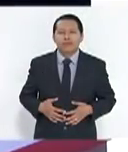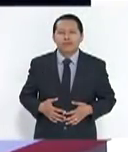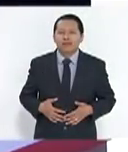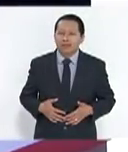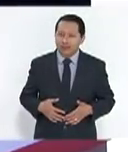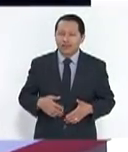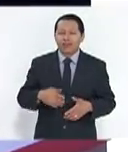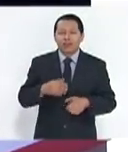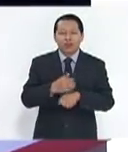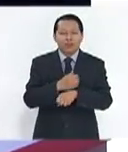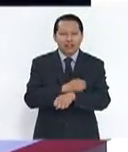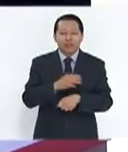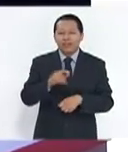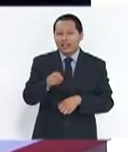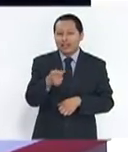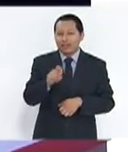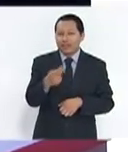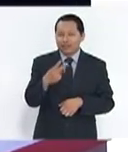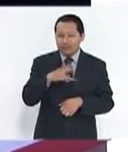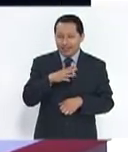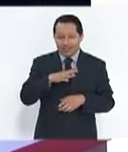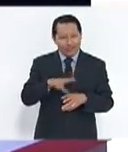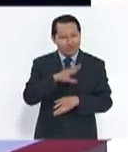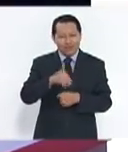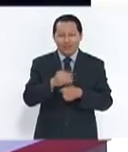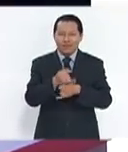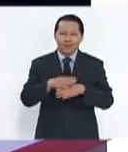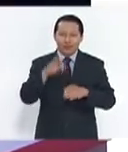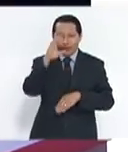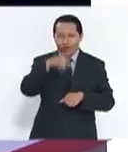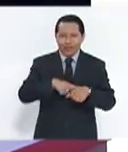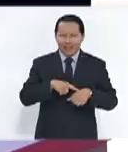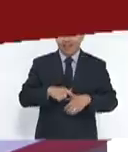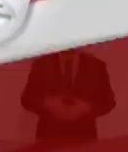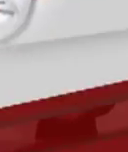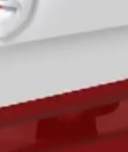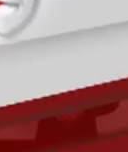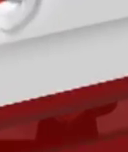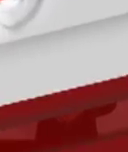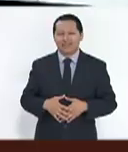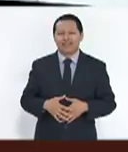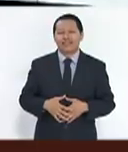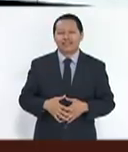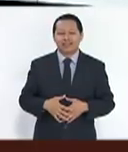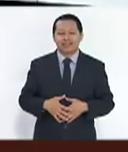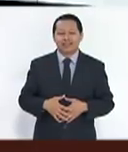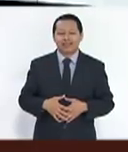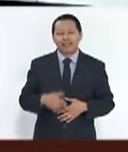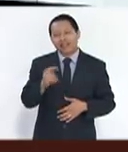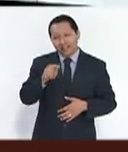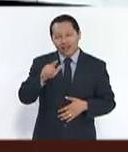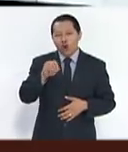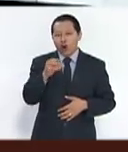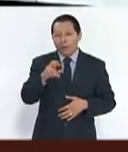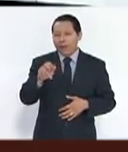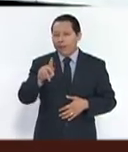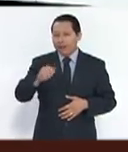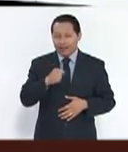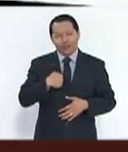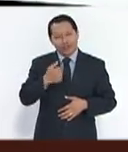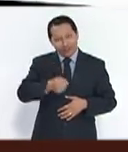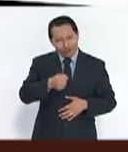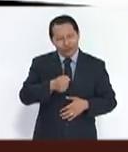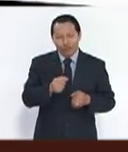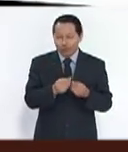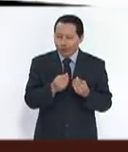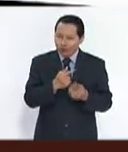Y nuestros compañeros del Canal 22 nos tienen toda la información cultural. ¿Qué tal, Omar Patti? Los saludo con mucho gusto y a